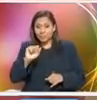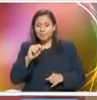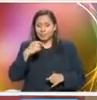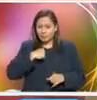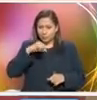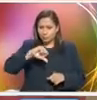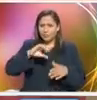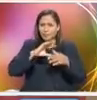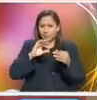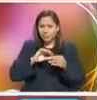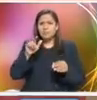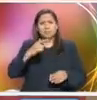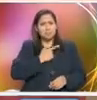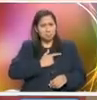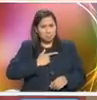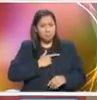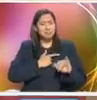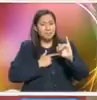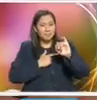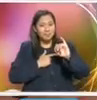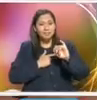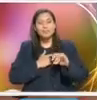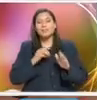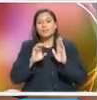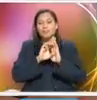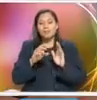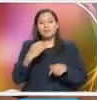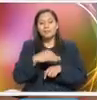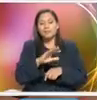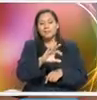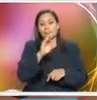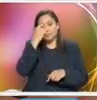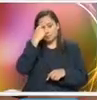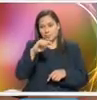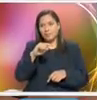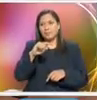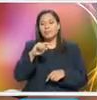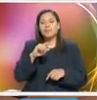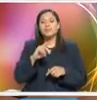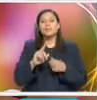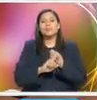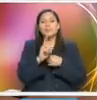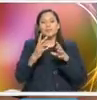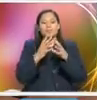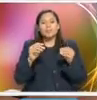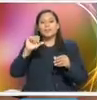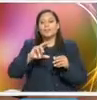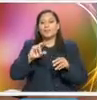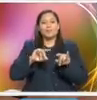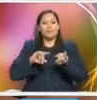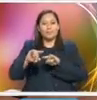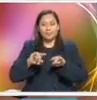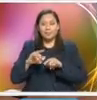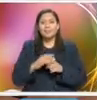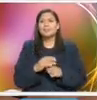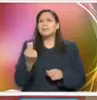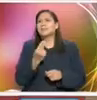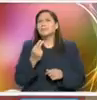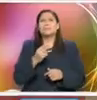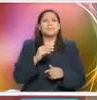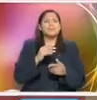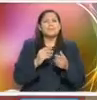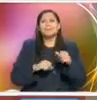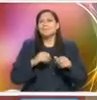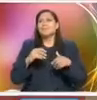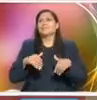hemos mencionado que les llamaron la atención precisamente como alternativas para solucionar el hoy no circula y la movilidad requerida en la Ciudad de